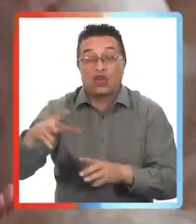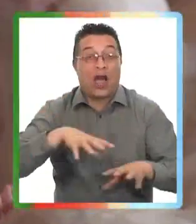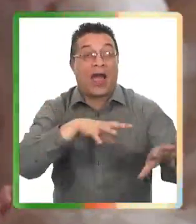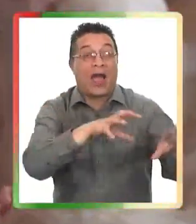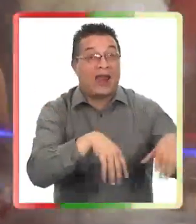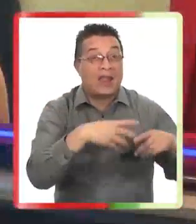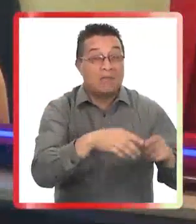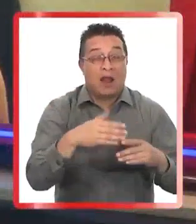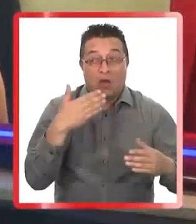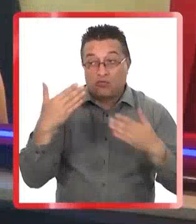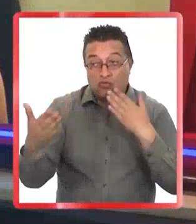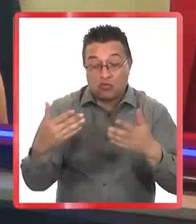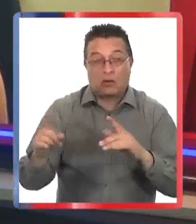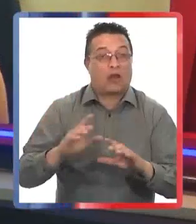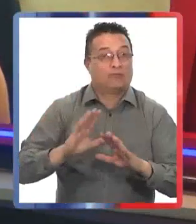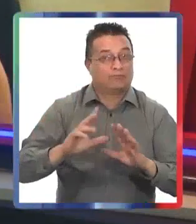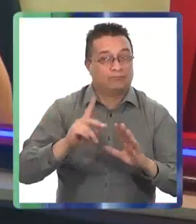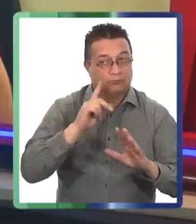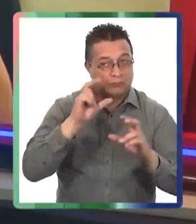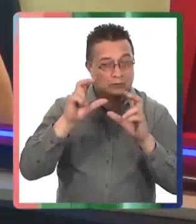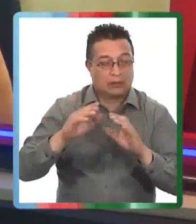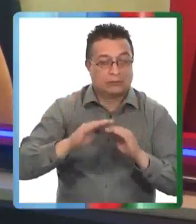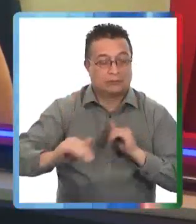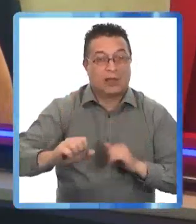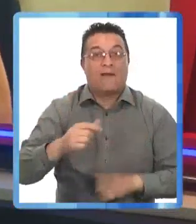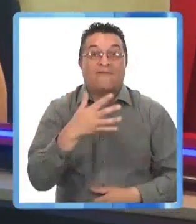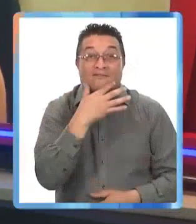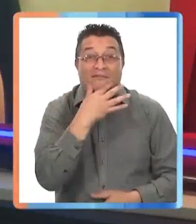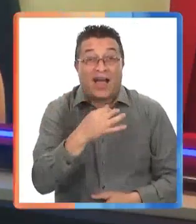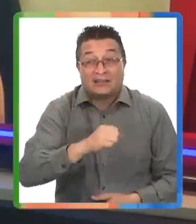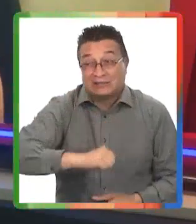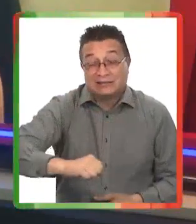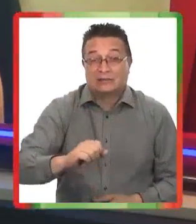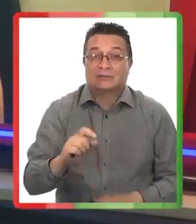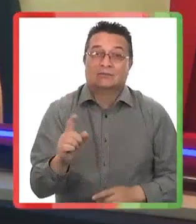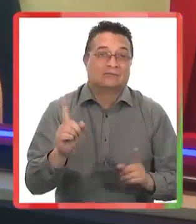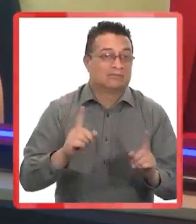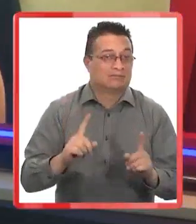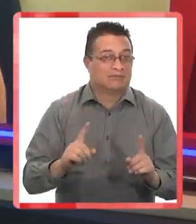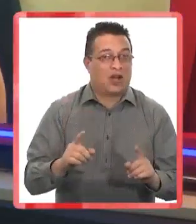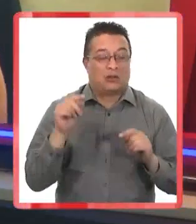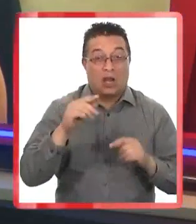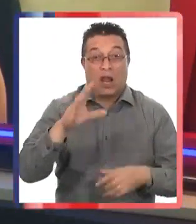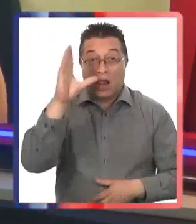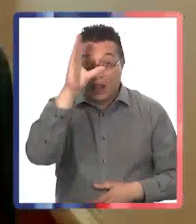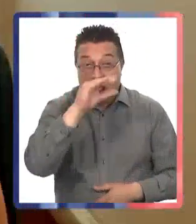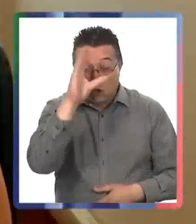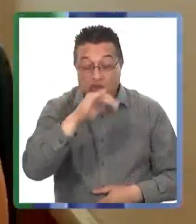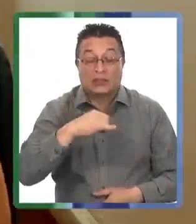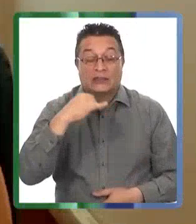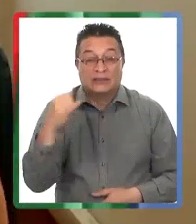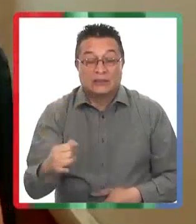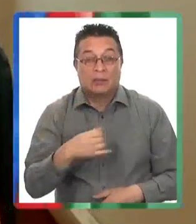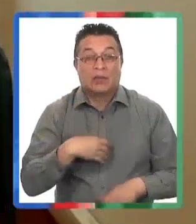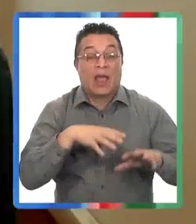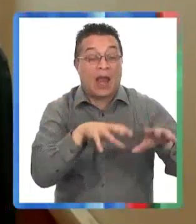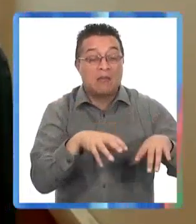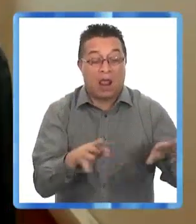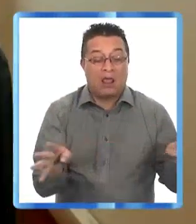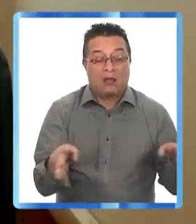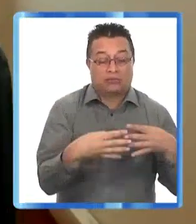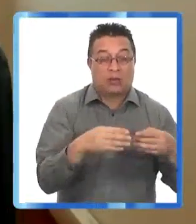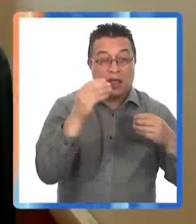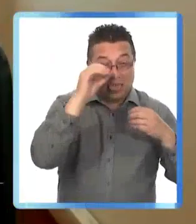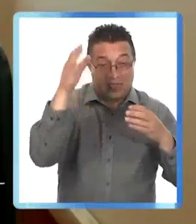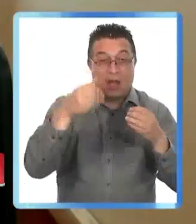no es tan simple. Las personas en general tienen en las noches a sus animales encerrados, pero durante el día los dejan libres. Entonces ahí